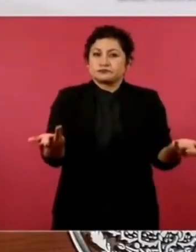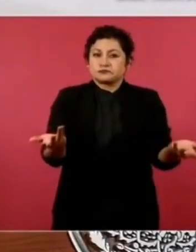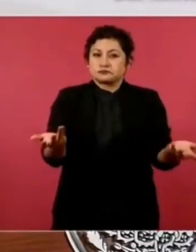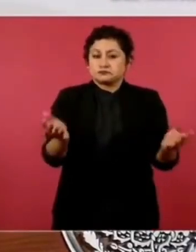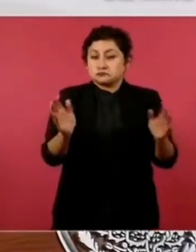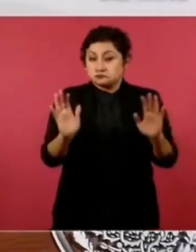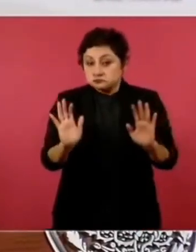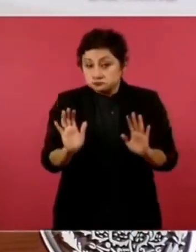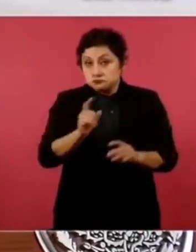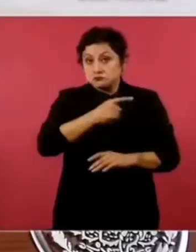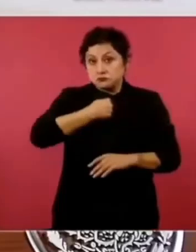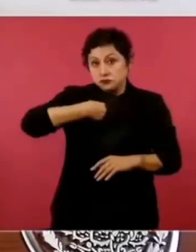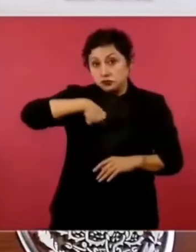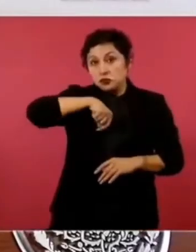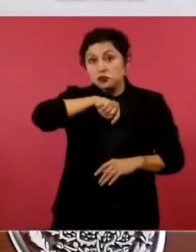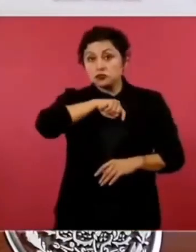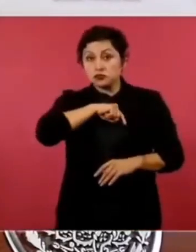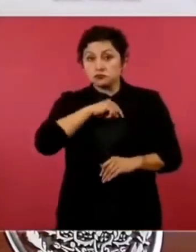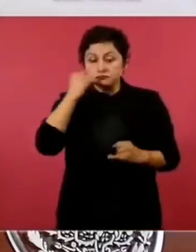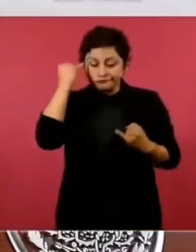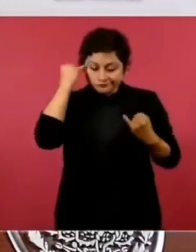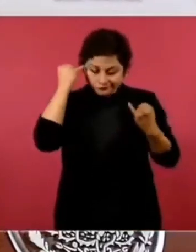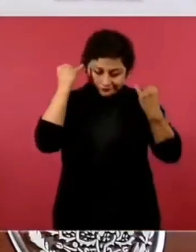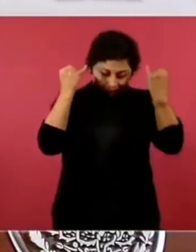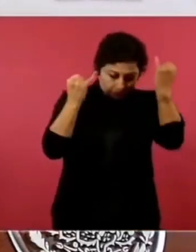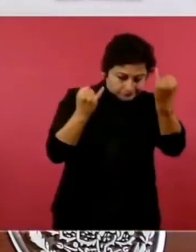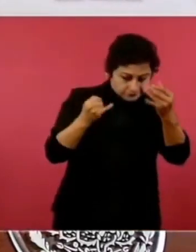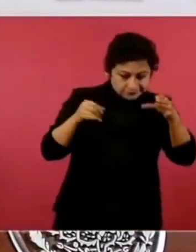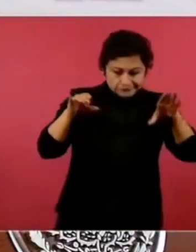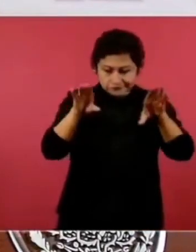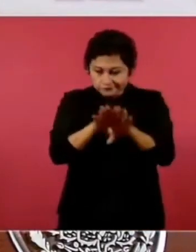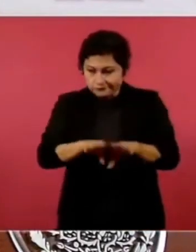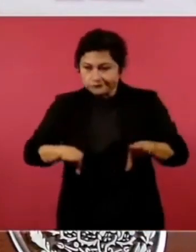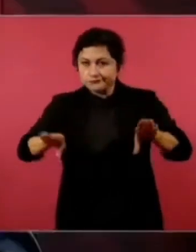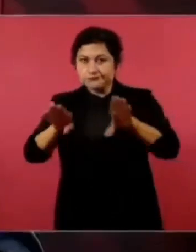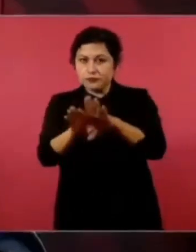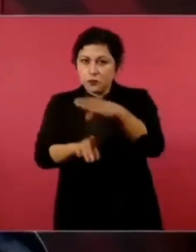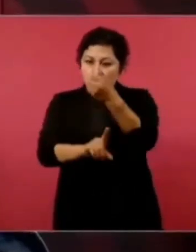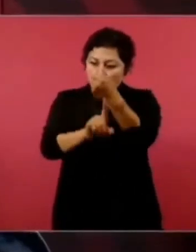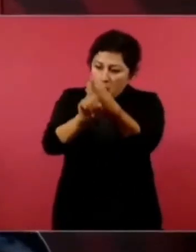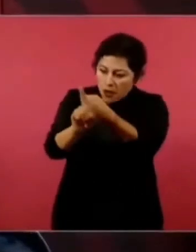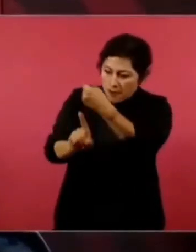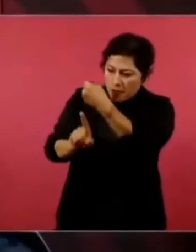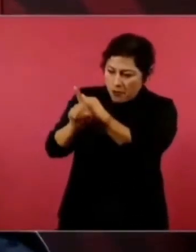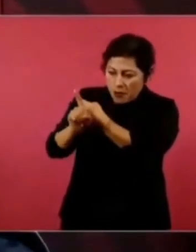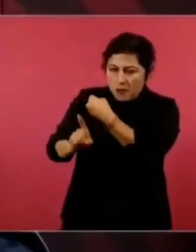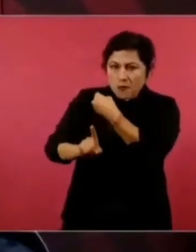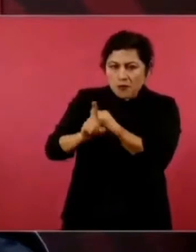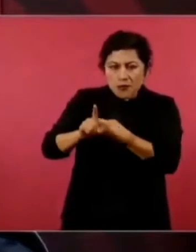pensamos que esto va a ayudar mucho para que no haya impunidad,